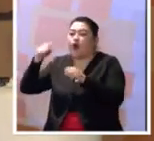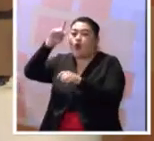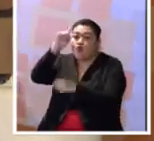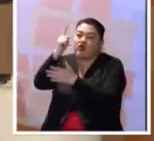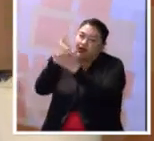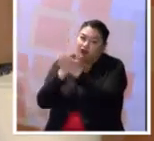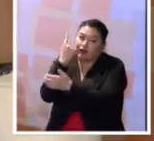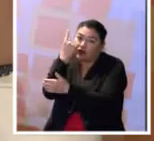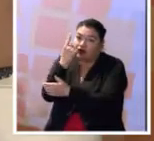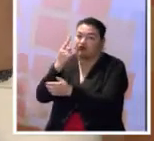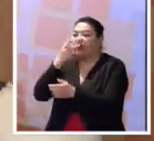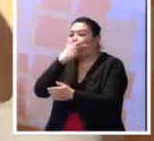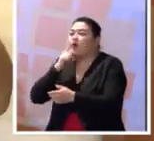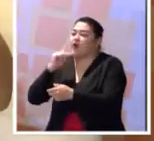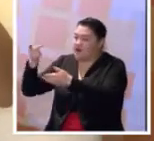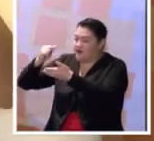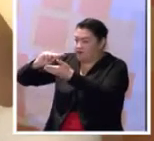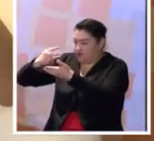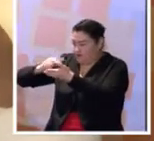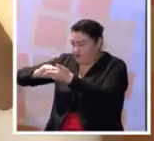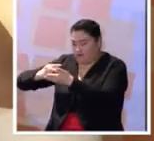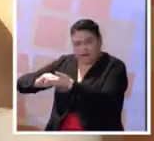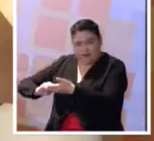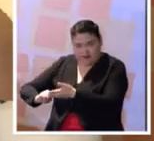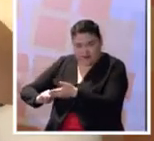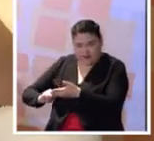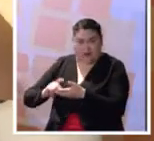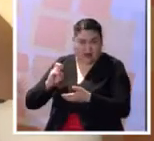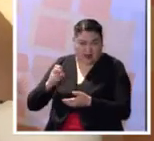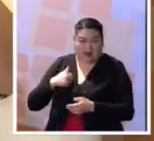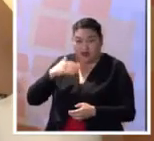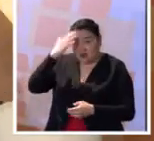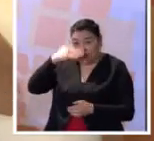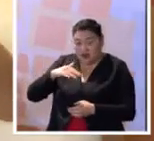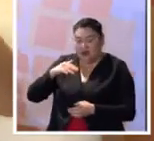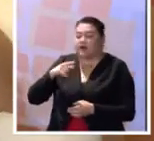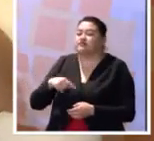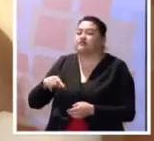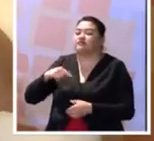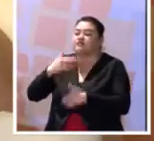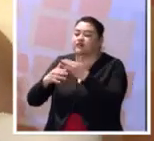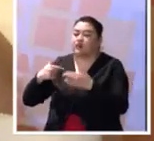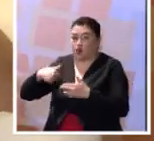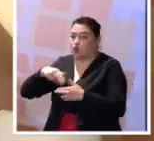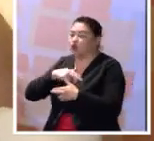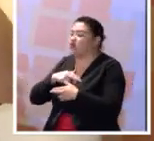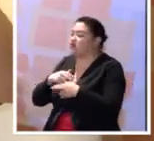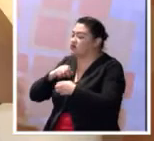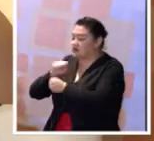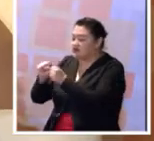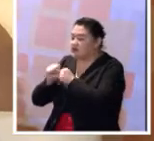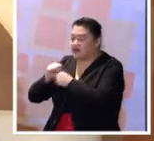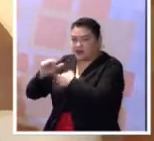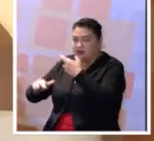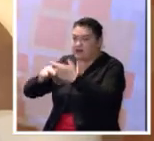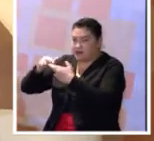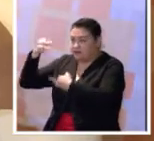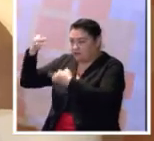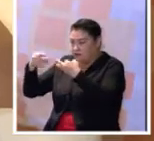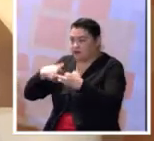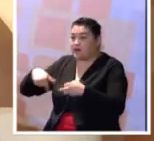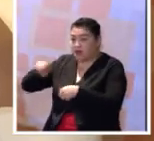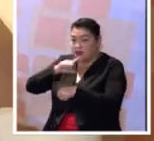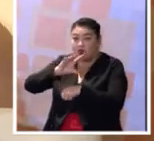separado, el punto en el que agotaron su derecho para el criterio de la sala regional para haberlas